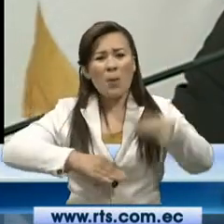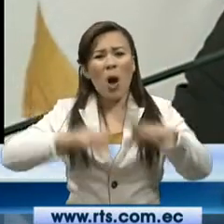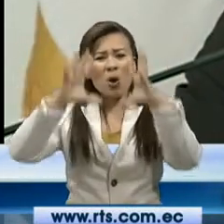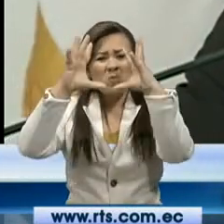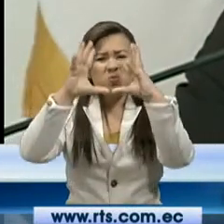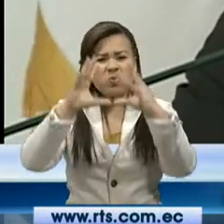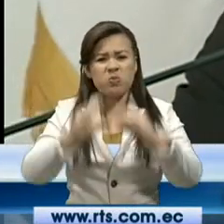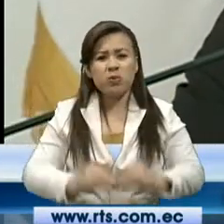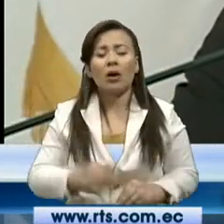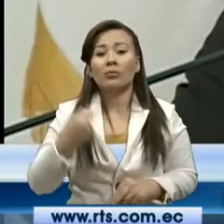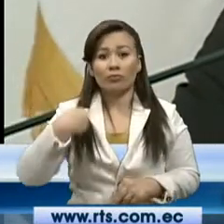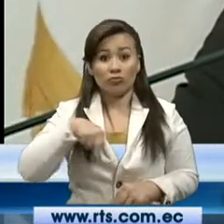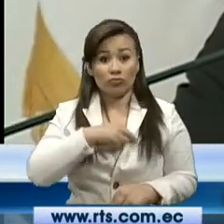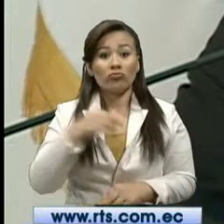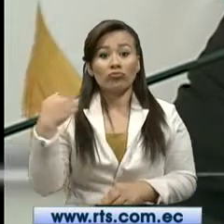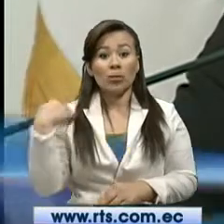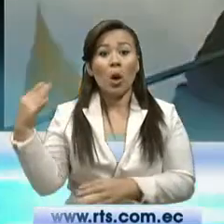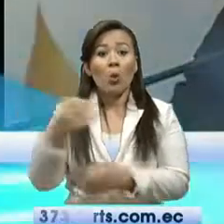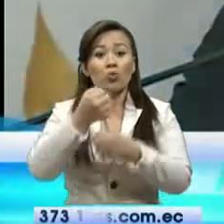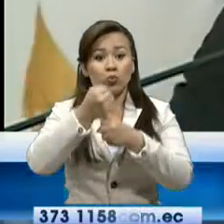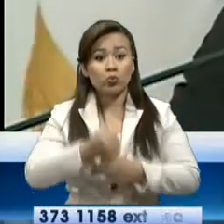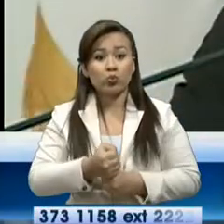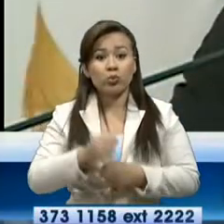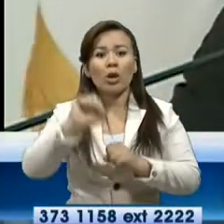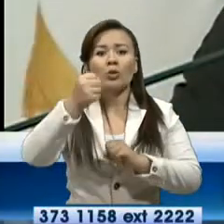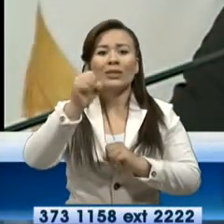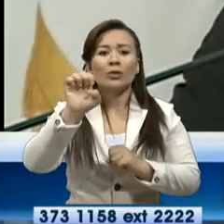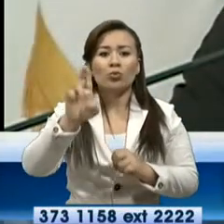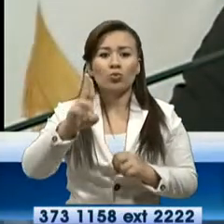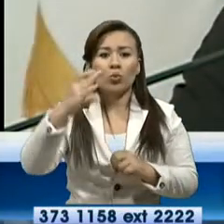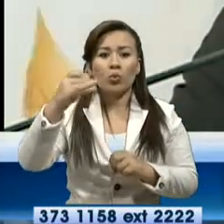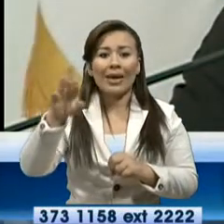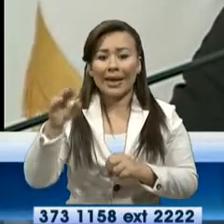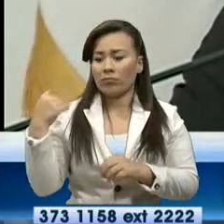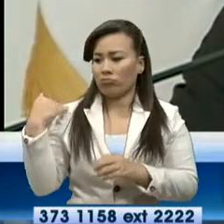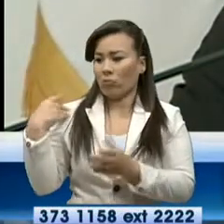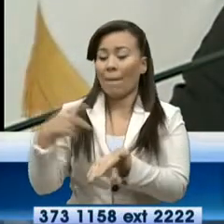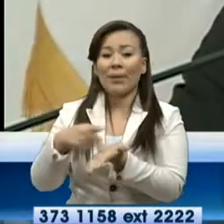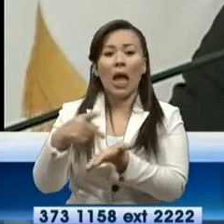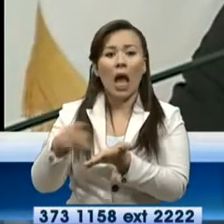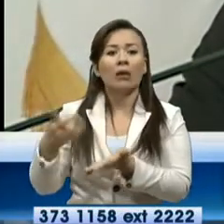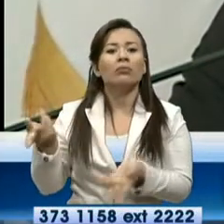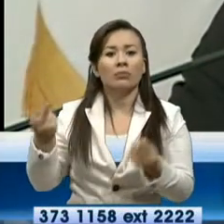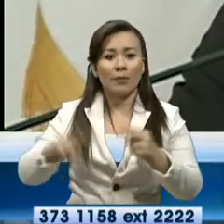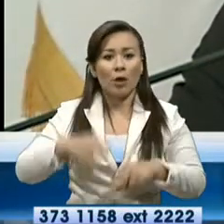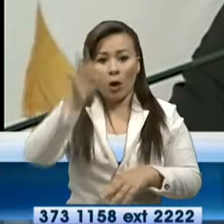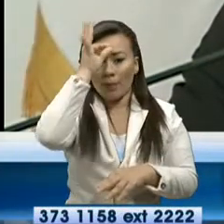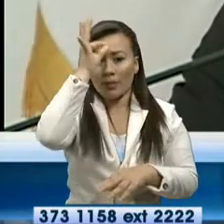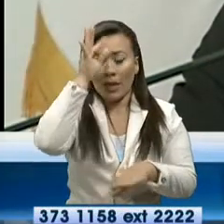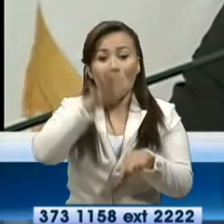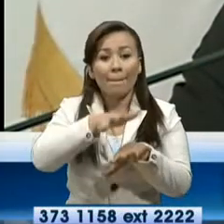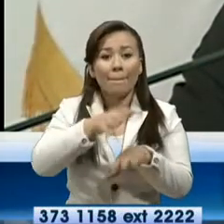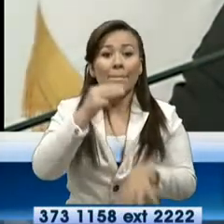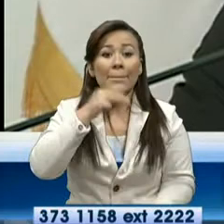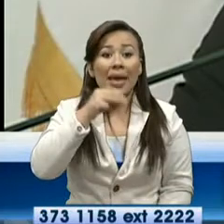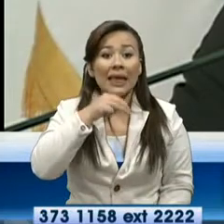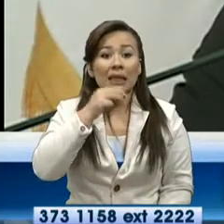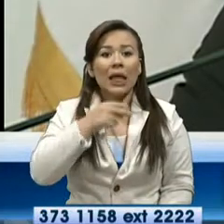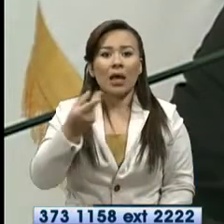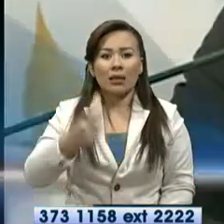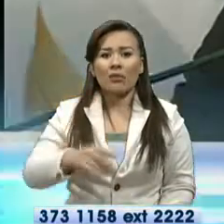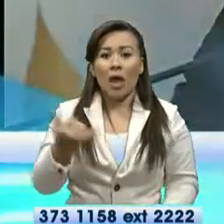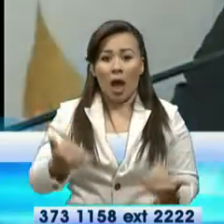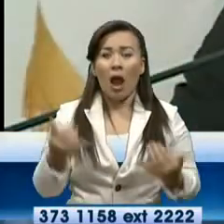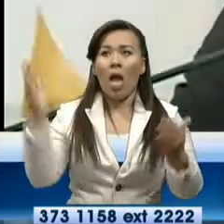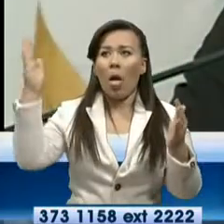esto nos cubre Seguro Sucre. También el hospital de Manta, cuya demolición va a